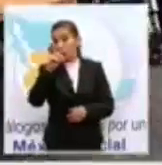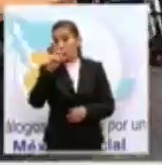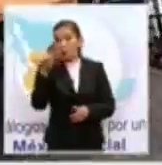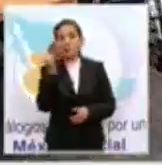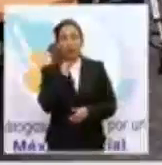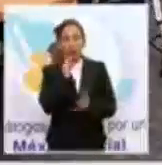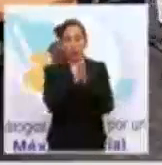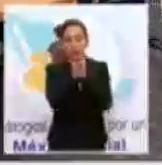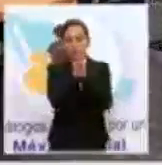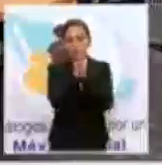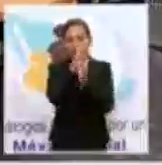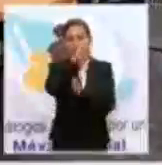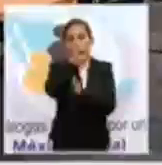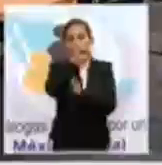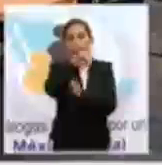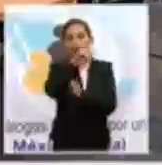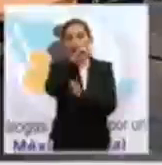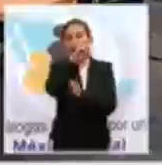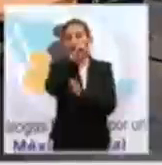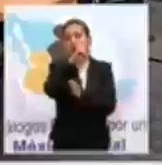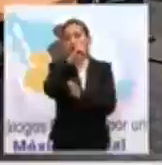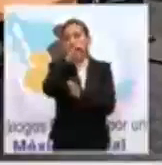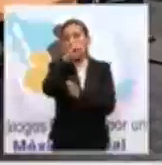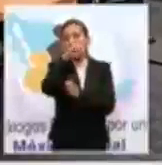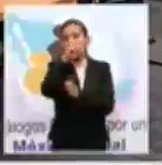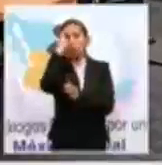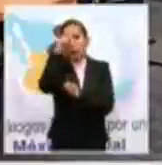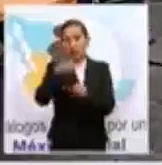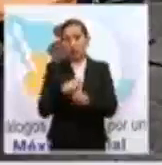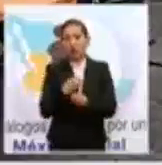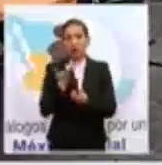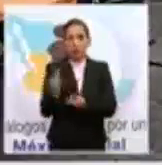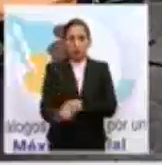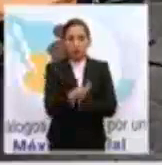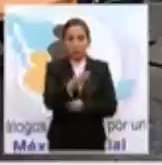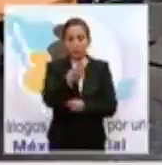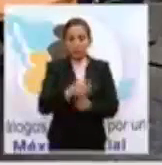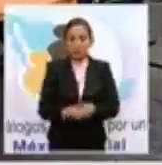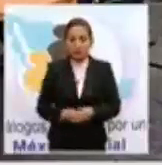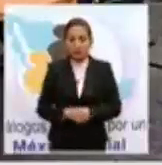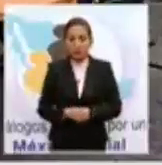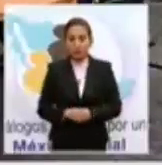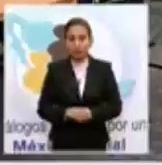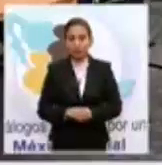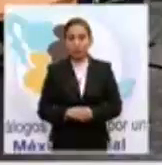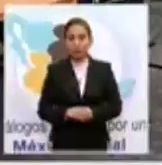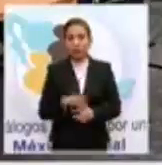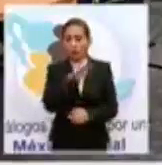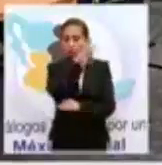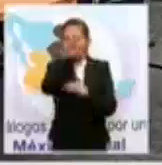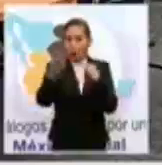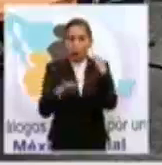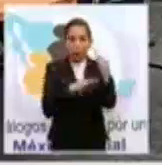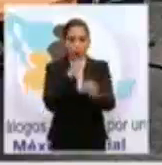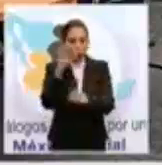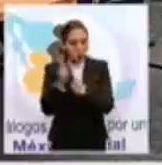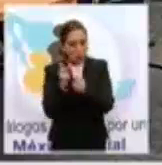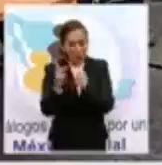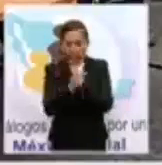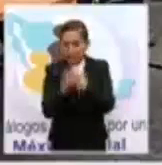El senador, por favor, Juan Carlos Romero Hicks, para su siguiente pregunta. Todos los países que